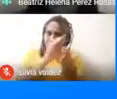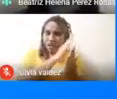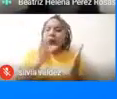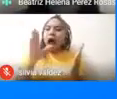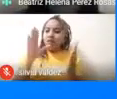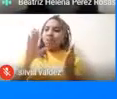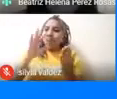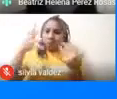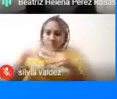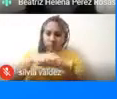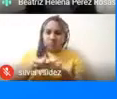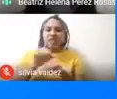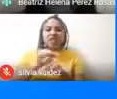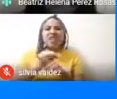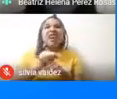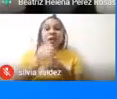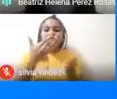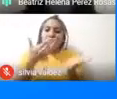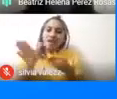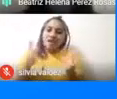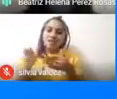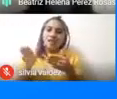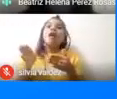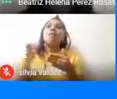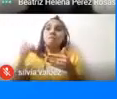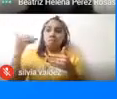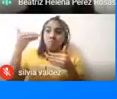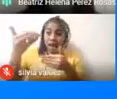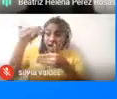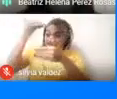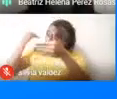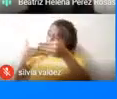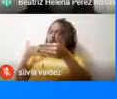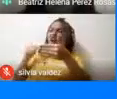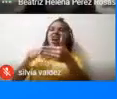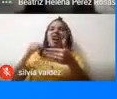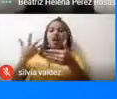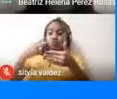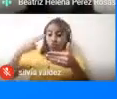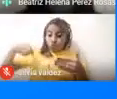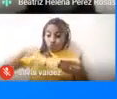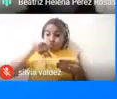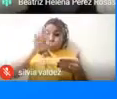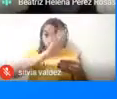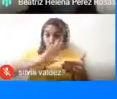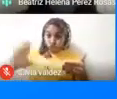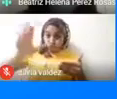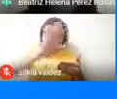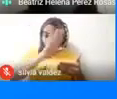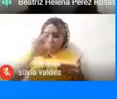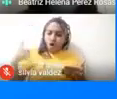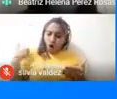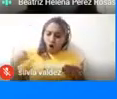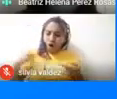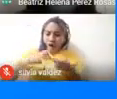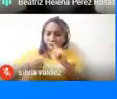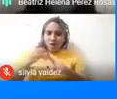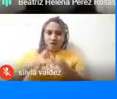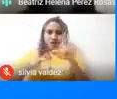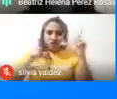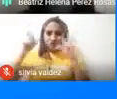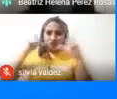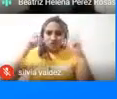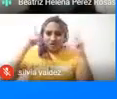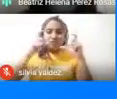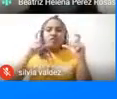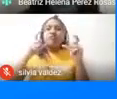condensamos en un ejercicio que se llama planificación. Y más allá atrás, ustedes como chicos de colegios amigos del turismo salen